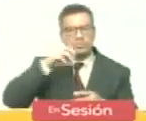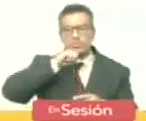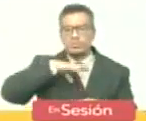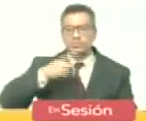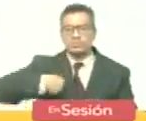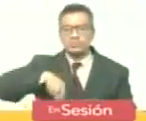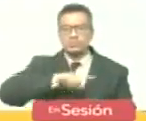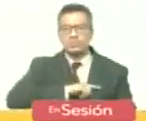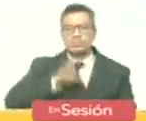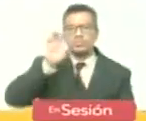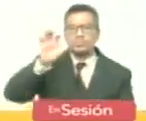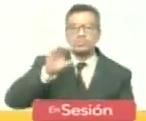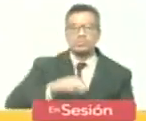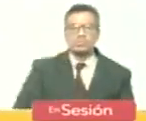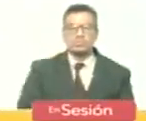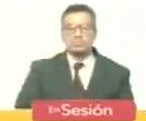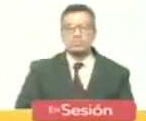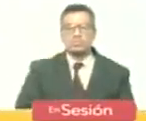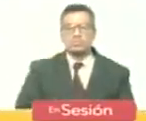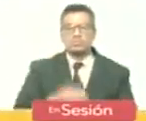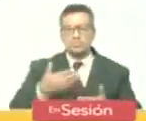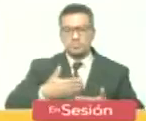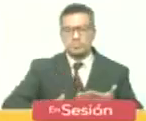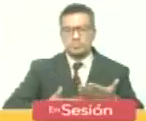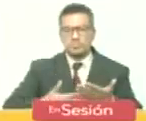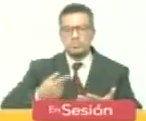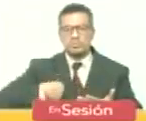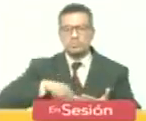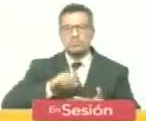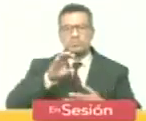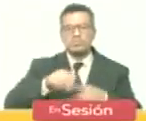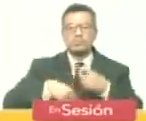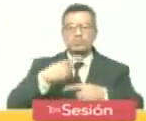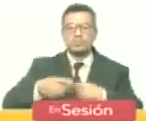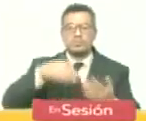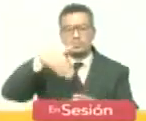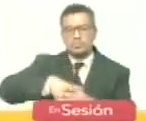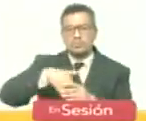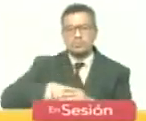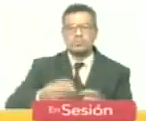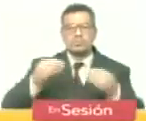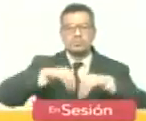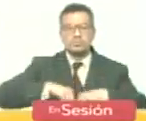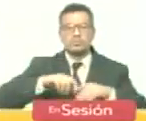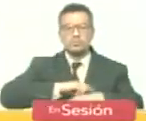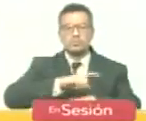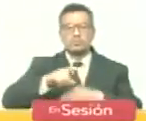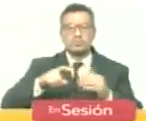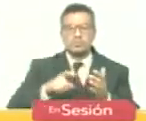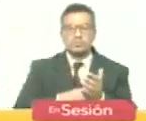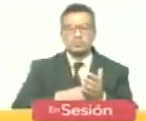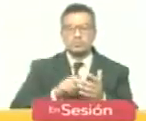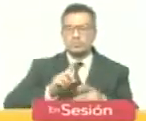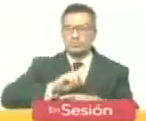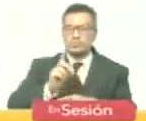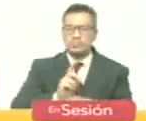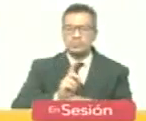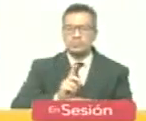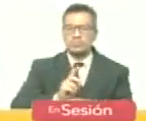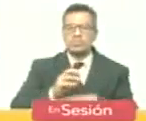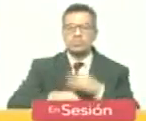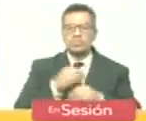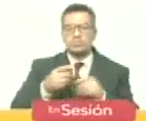nuestro país para el presente y para las nuevas generaciones, votásemos este acuerdo de manera unánime como lo hemos